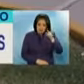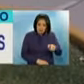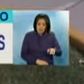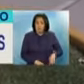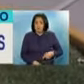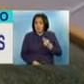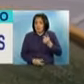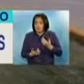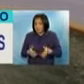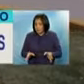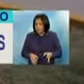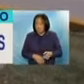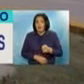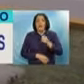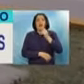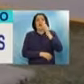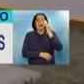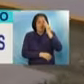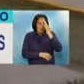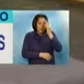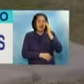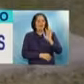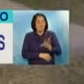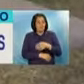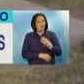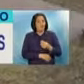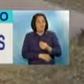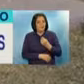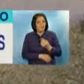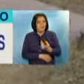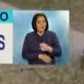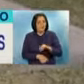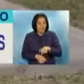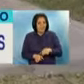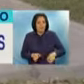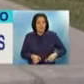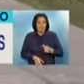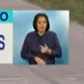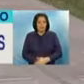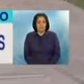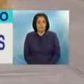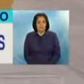perrito perdido hasta que descubrieron el porqué de su presencia.